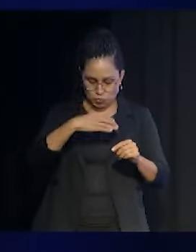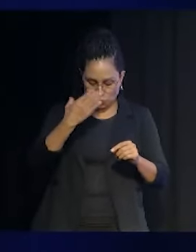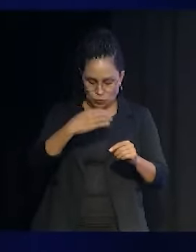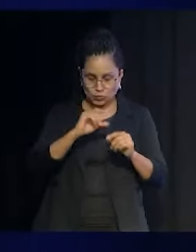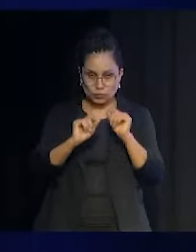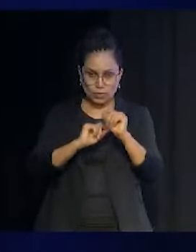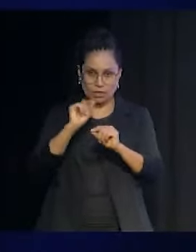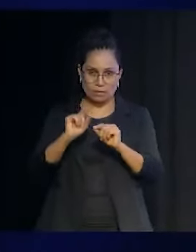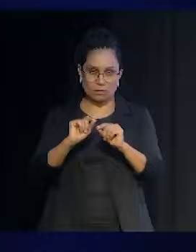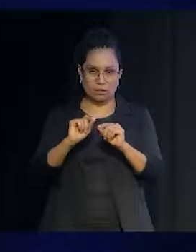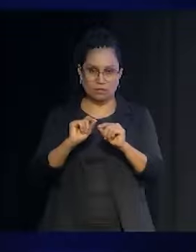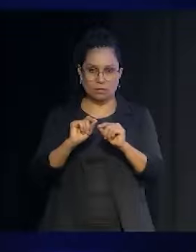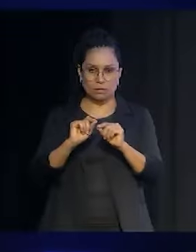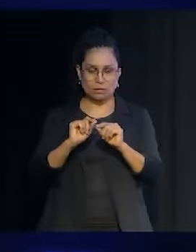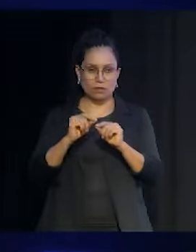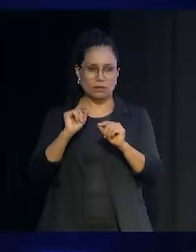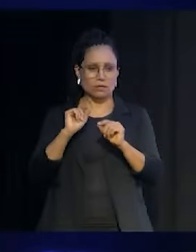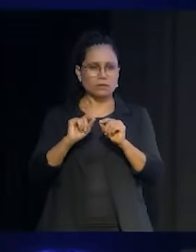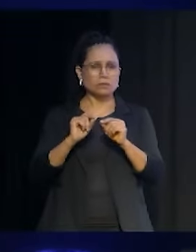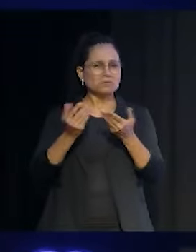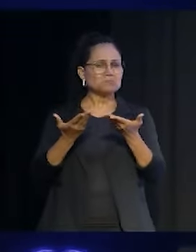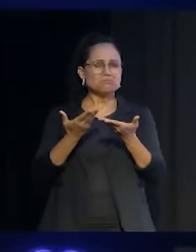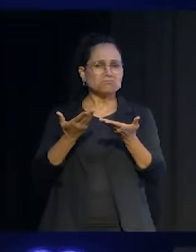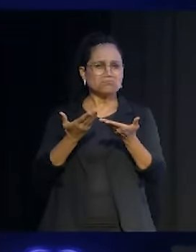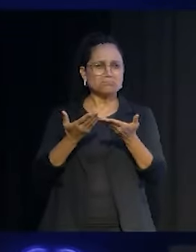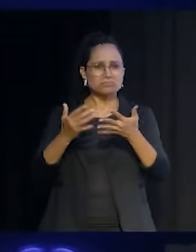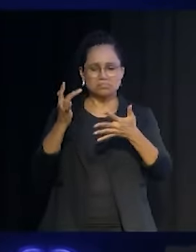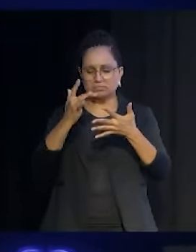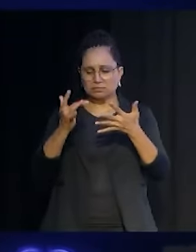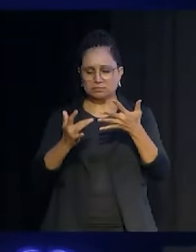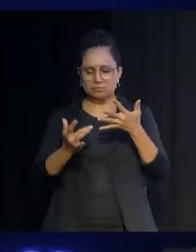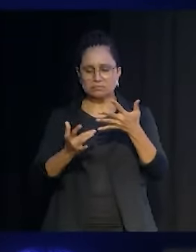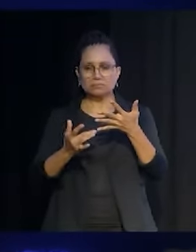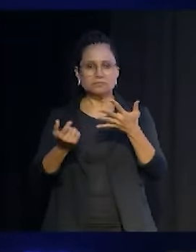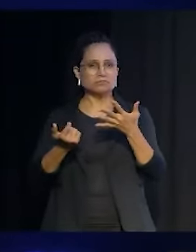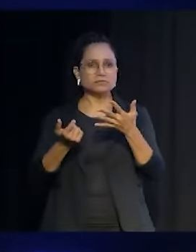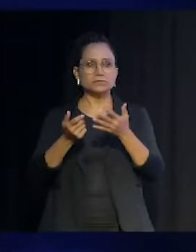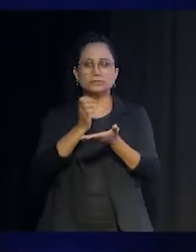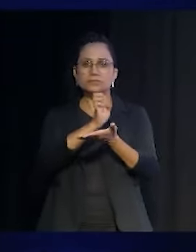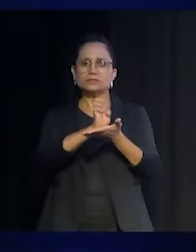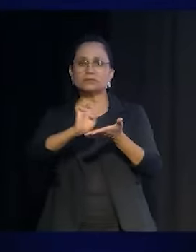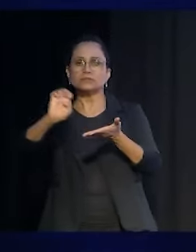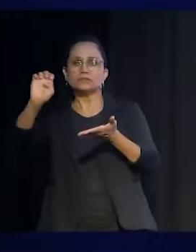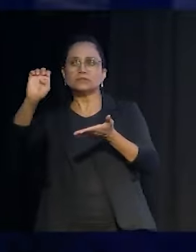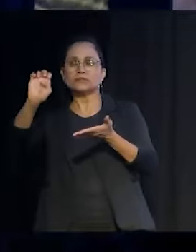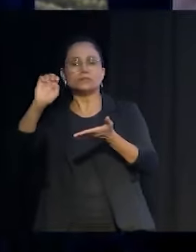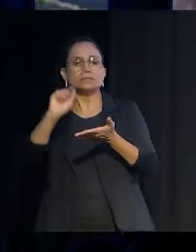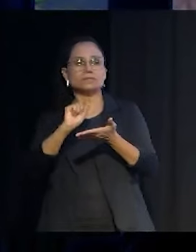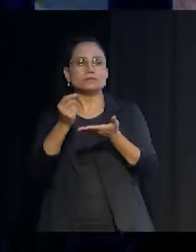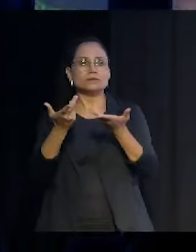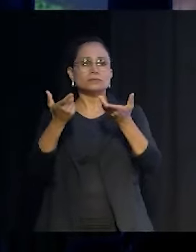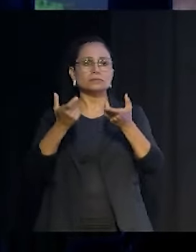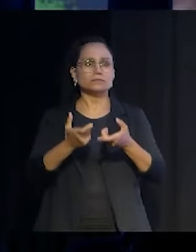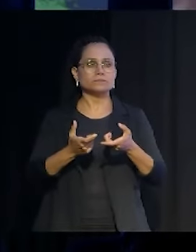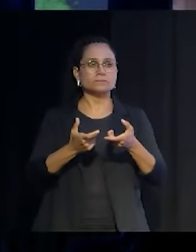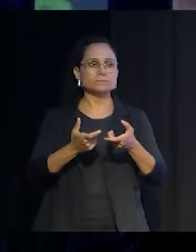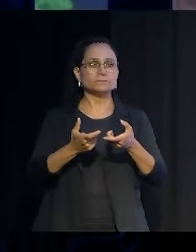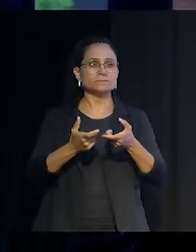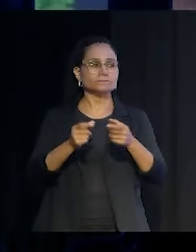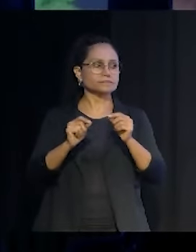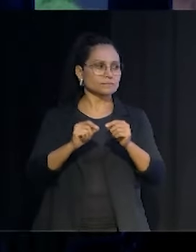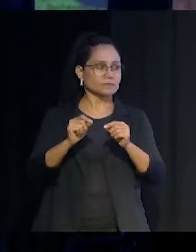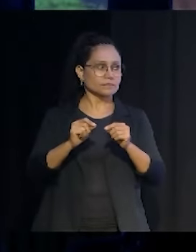Fruta. Somos el tercero mayor del mundo. Materias del mundo. Entonces, tenemos espacio para